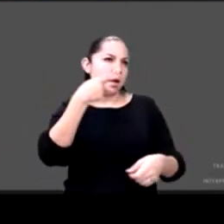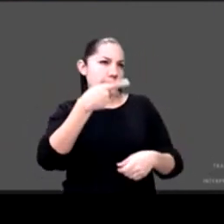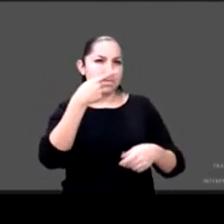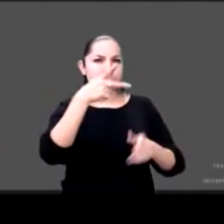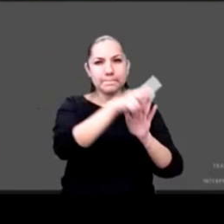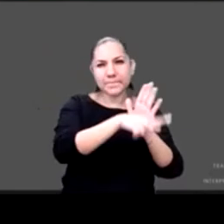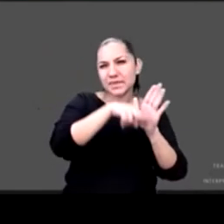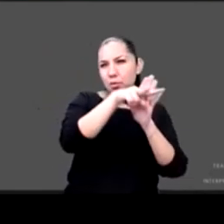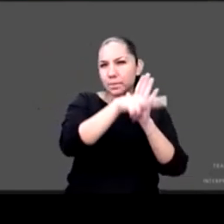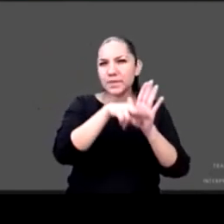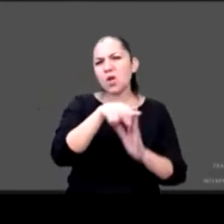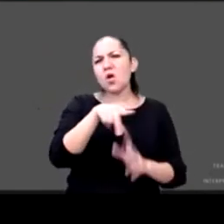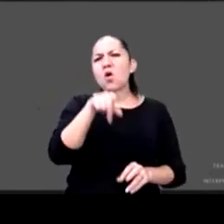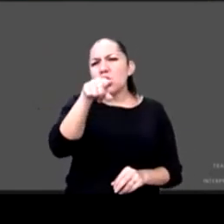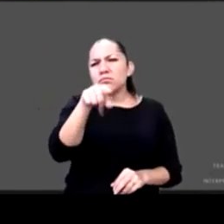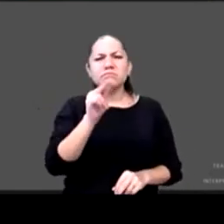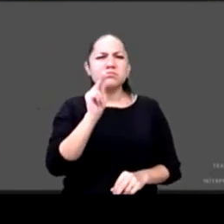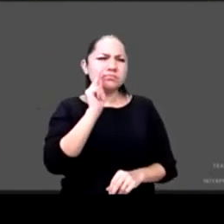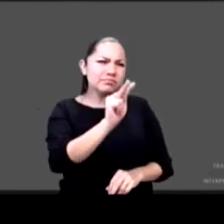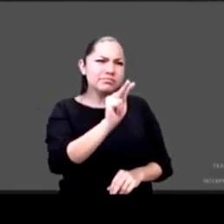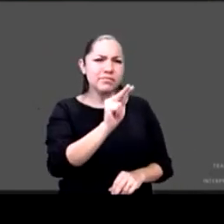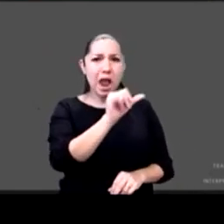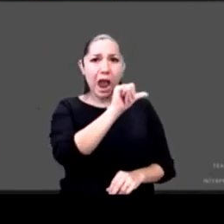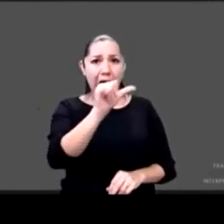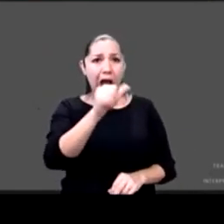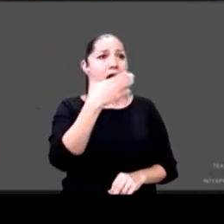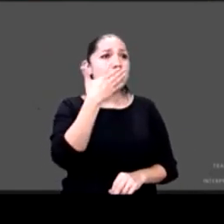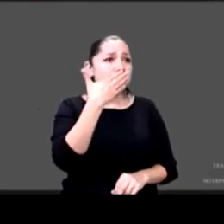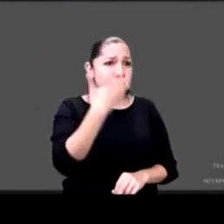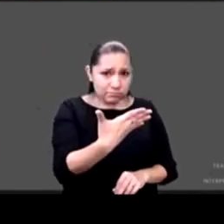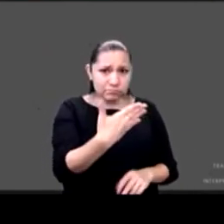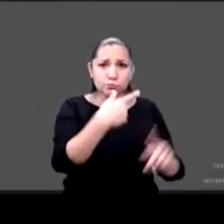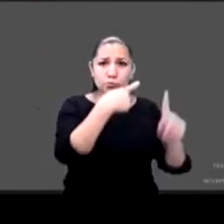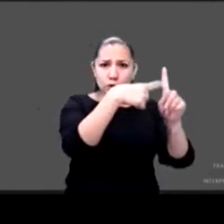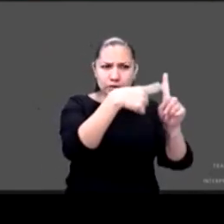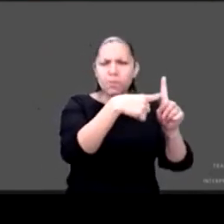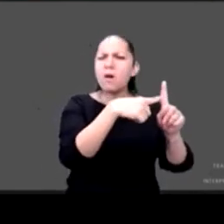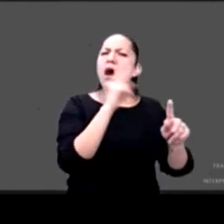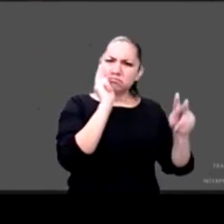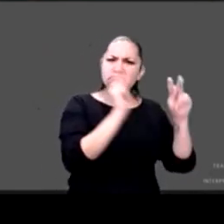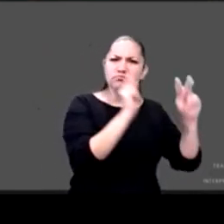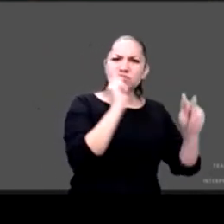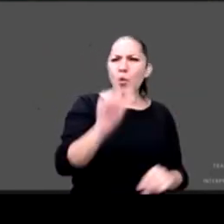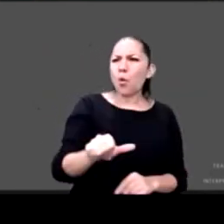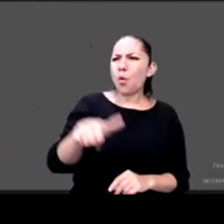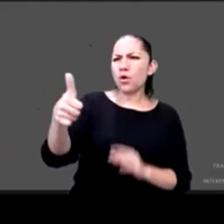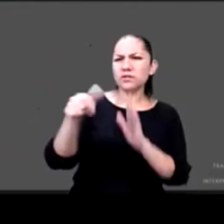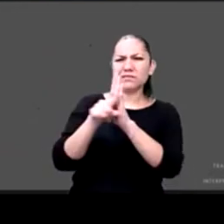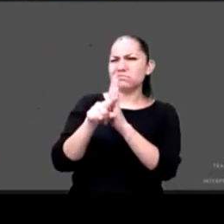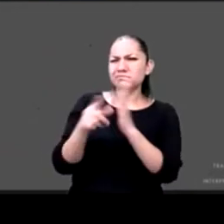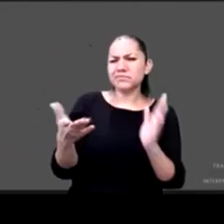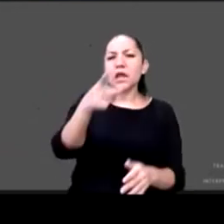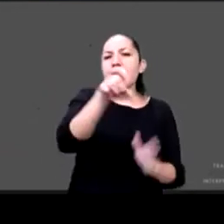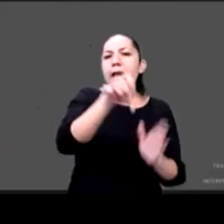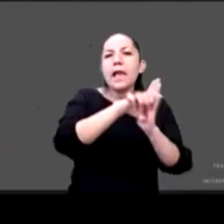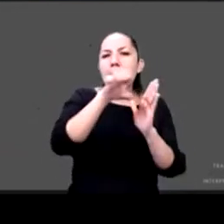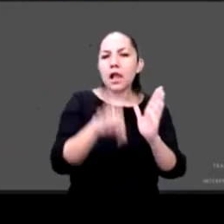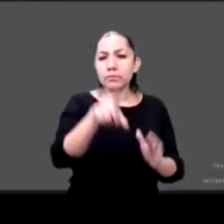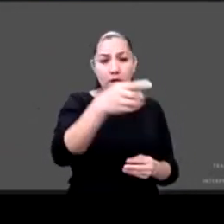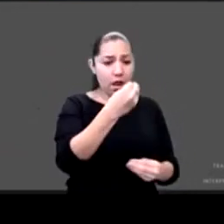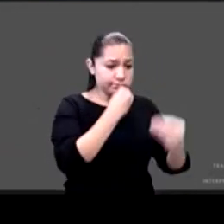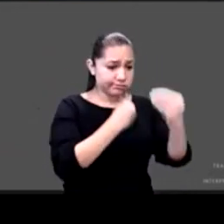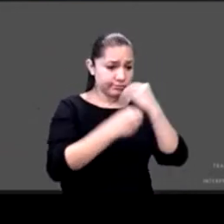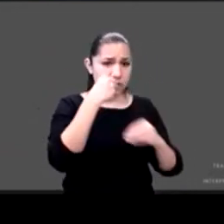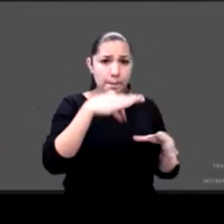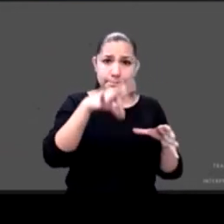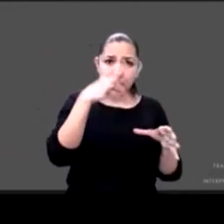y refresco al estómago, tampoco está padre estar viendo contenidos ya sean agresivos, ofensivos, de burla,